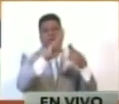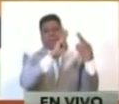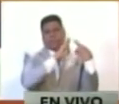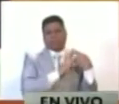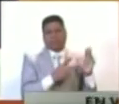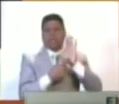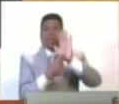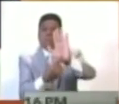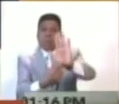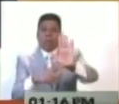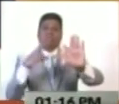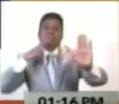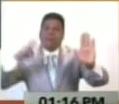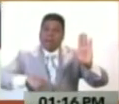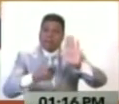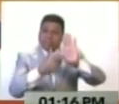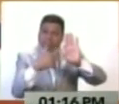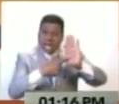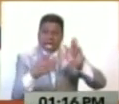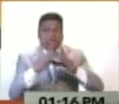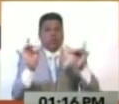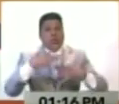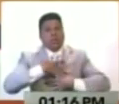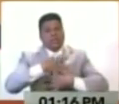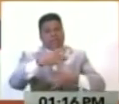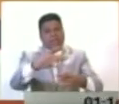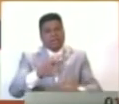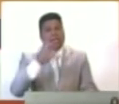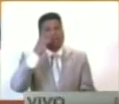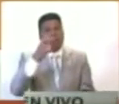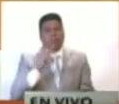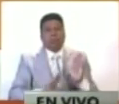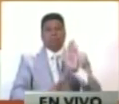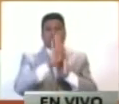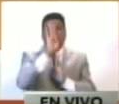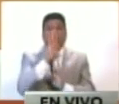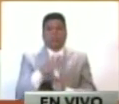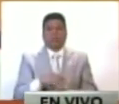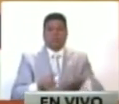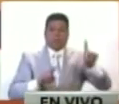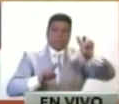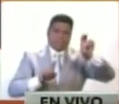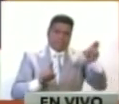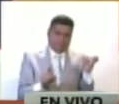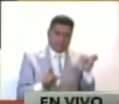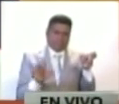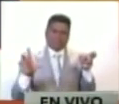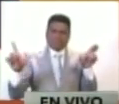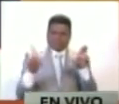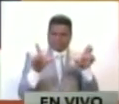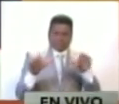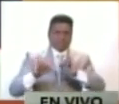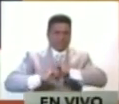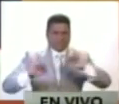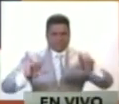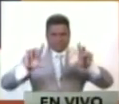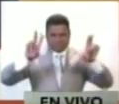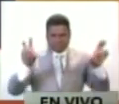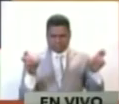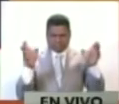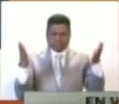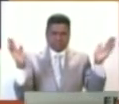las realidades e intereses de los pueblos del mundo en desarrollo. Hay que desarticular definitivamente, hay que desmantelar